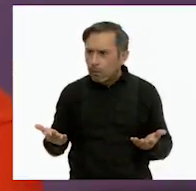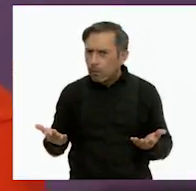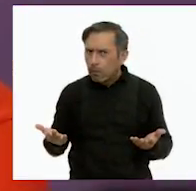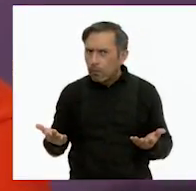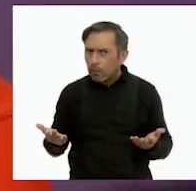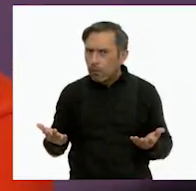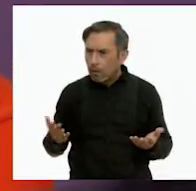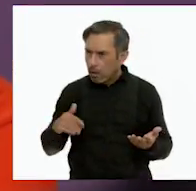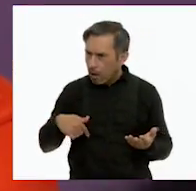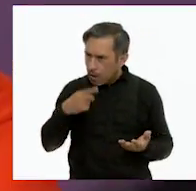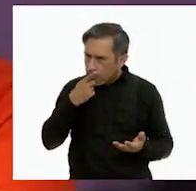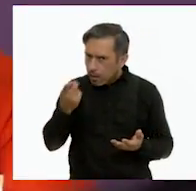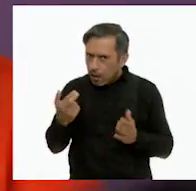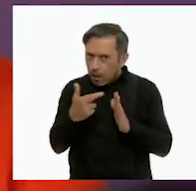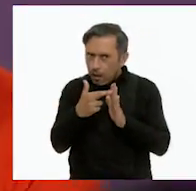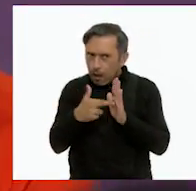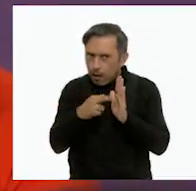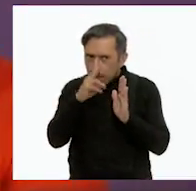Rompieron la regla.